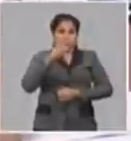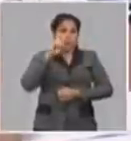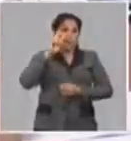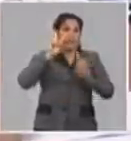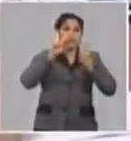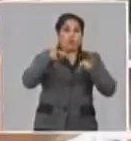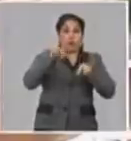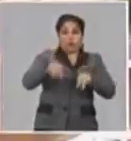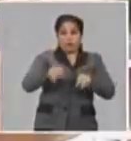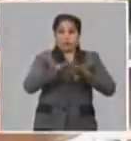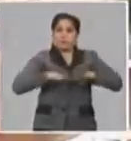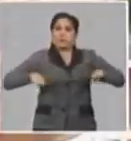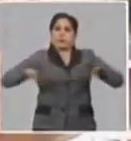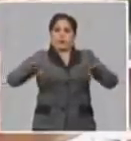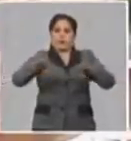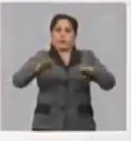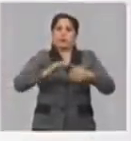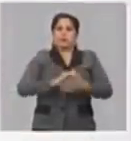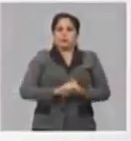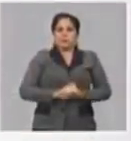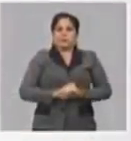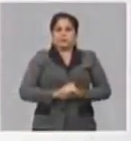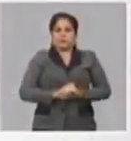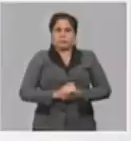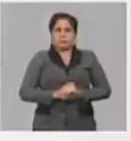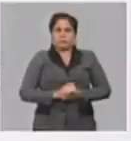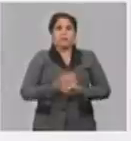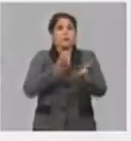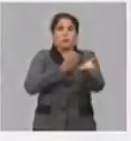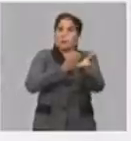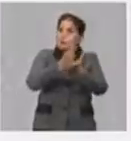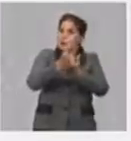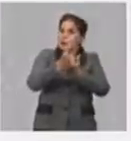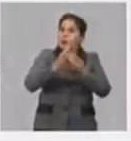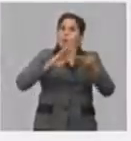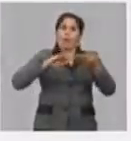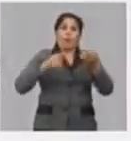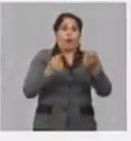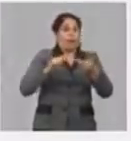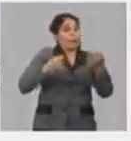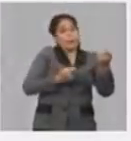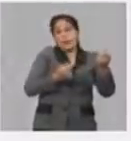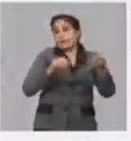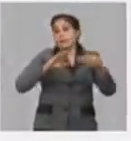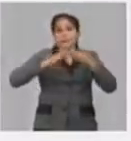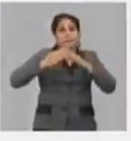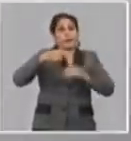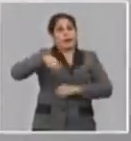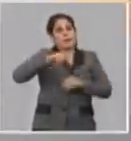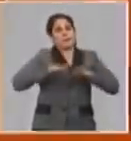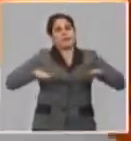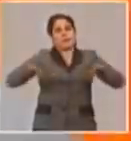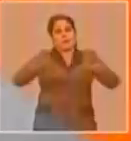aquí, en la Mesa Redonda. Seguimos en combate.